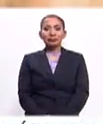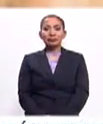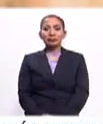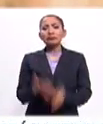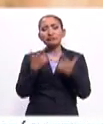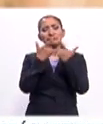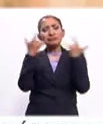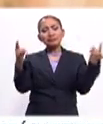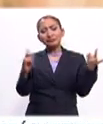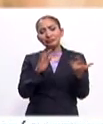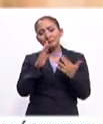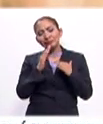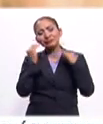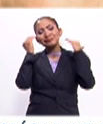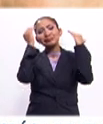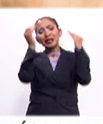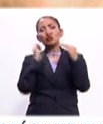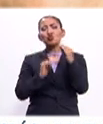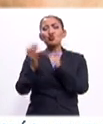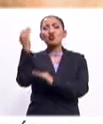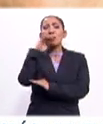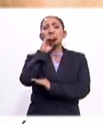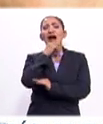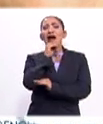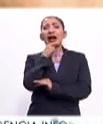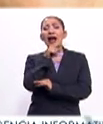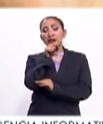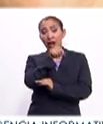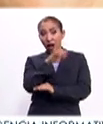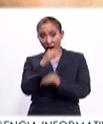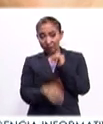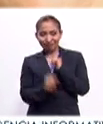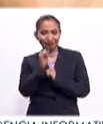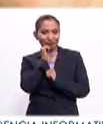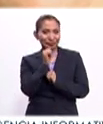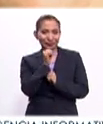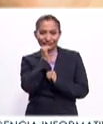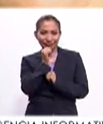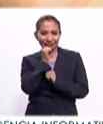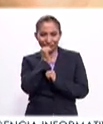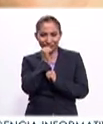La historia sagrada y milenaria del maíz está muy lejos de haber concluido.